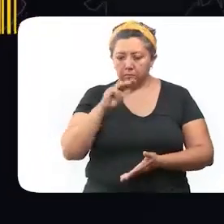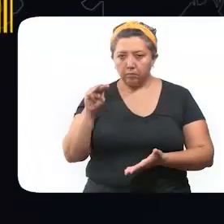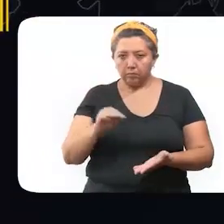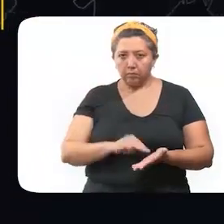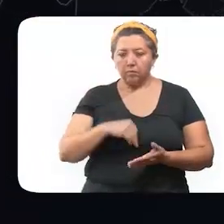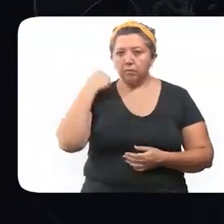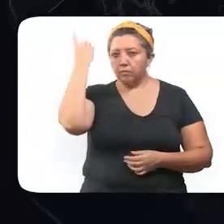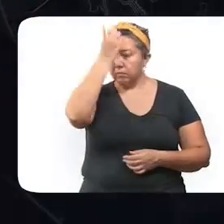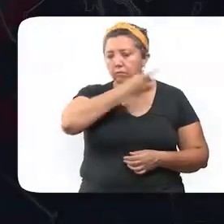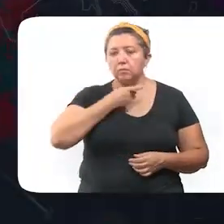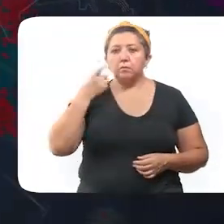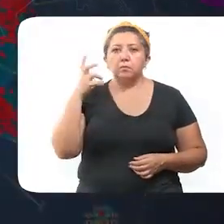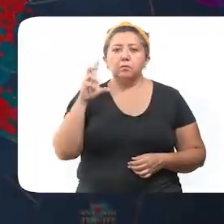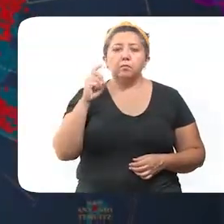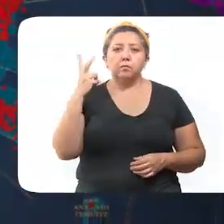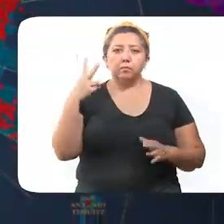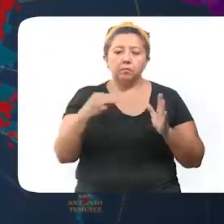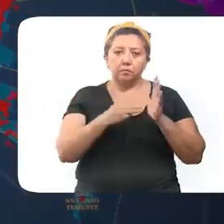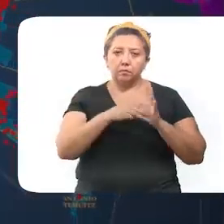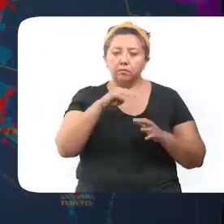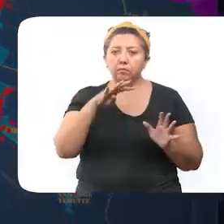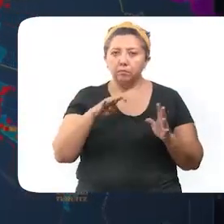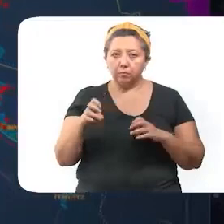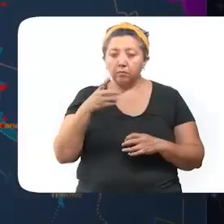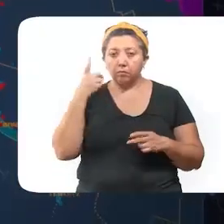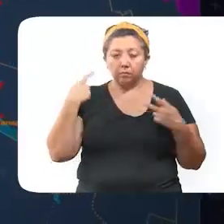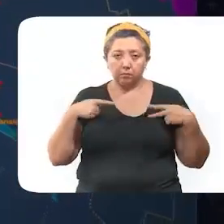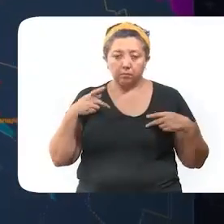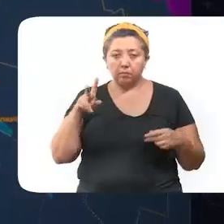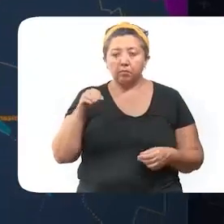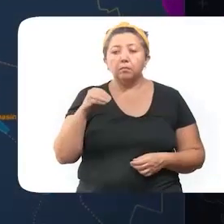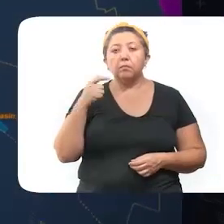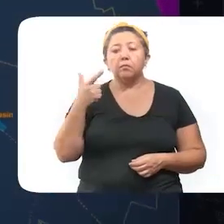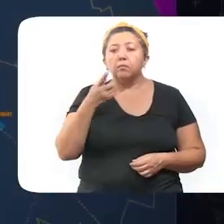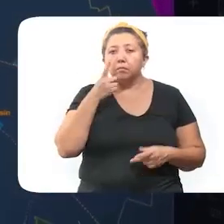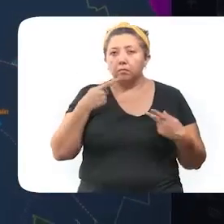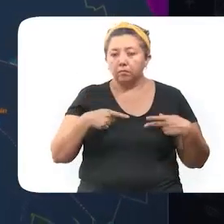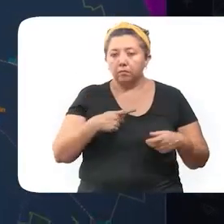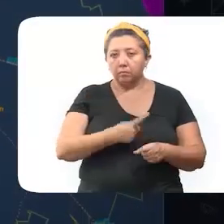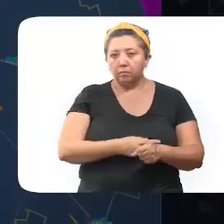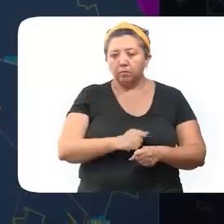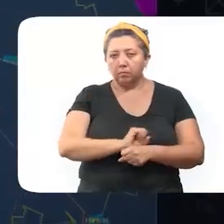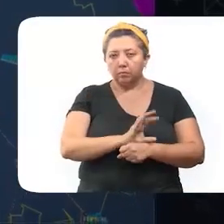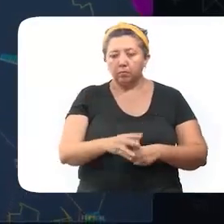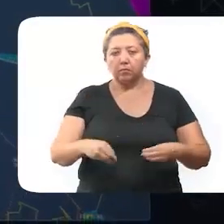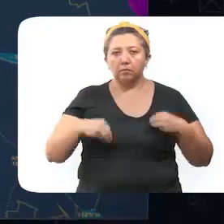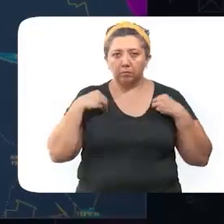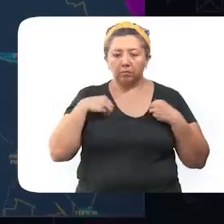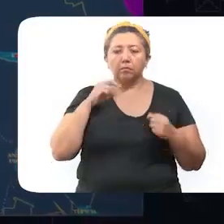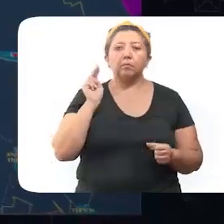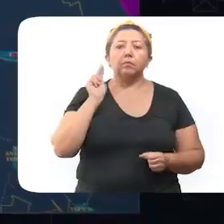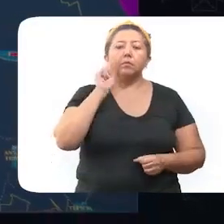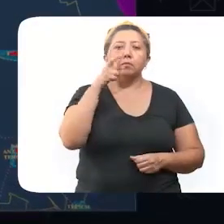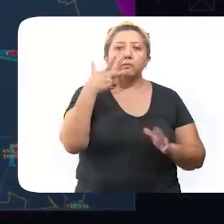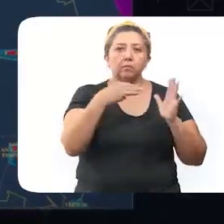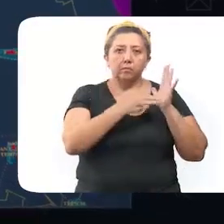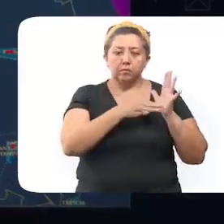Mérida se han diagnosticado 32.297 personas contagiadas de coronavirus, que viven en la zona